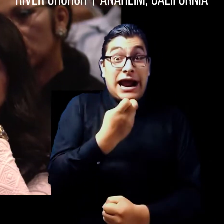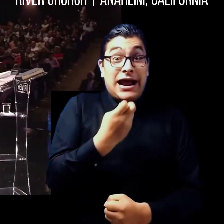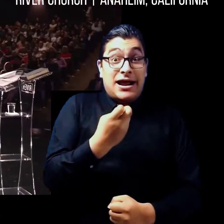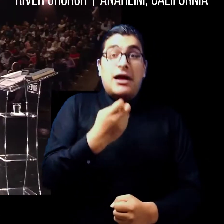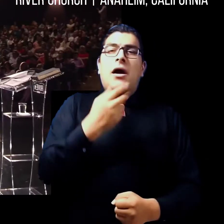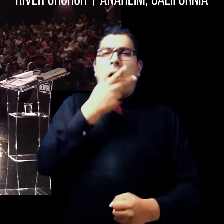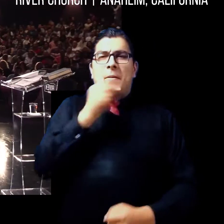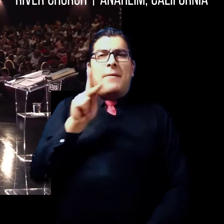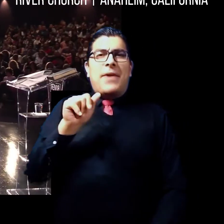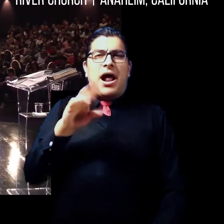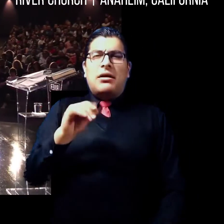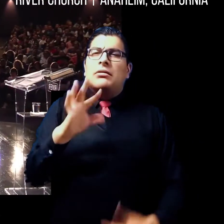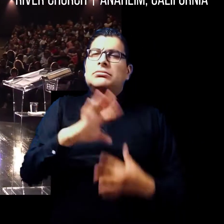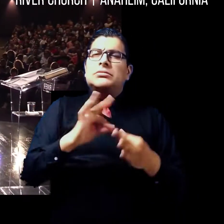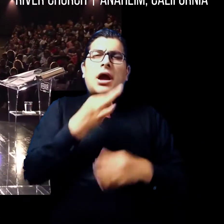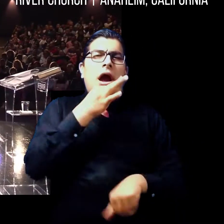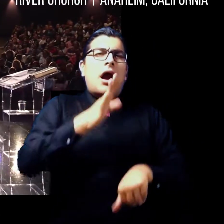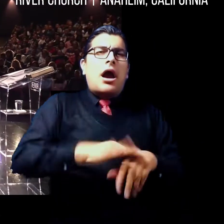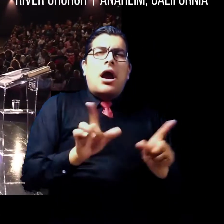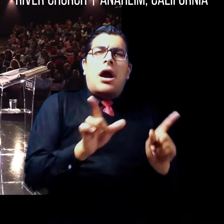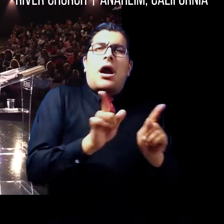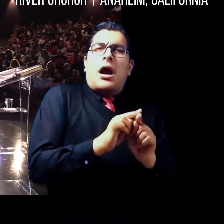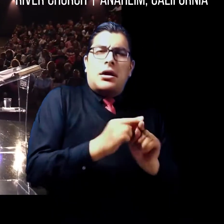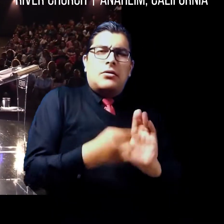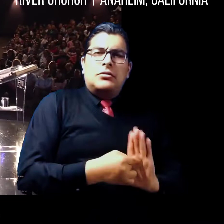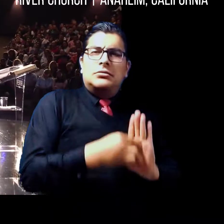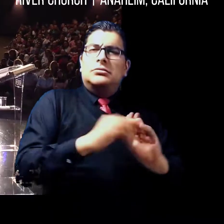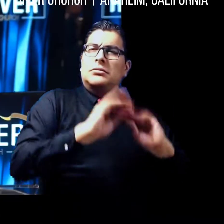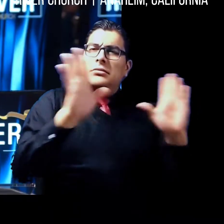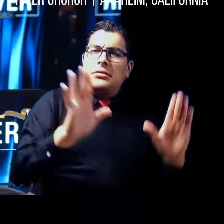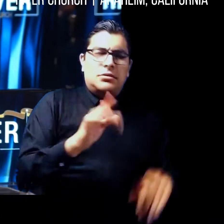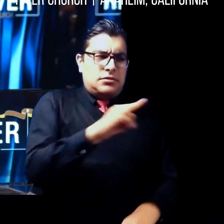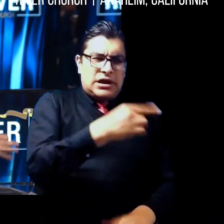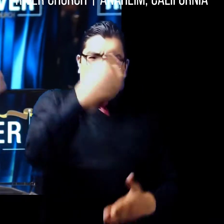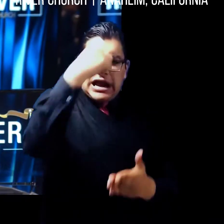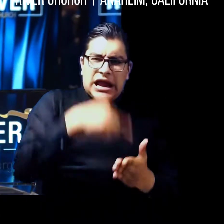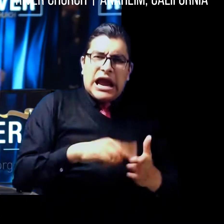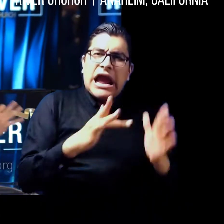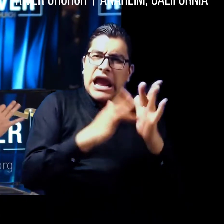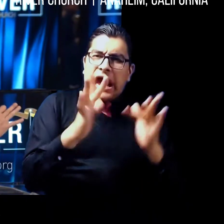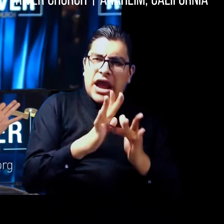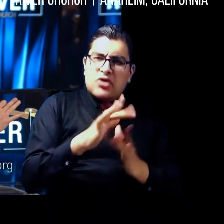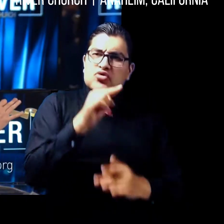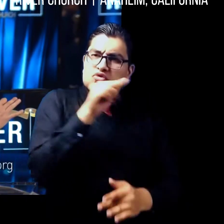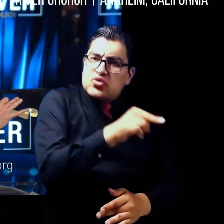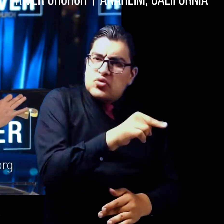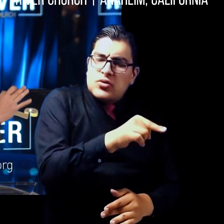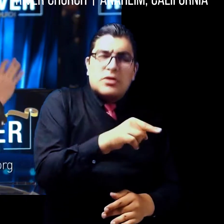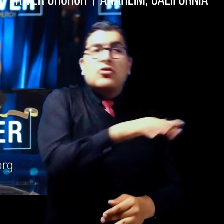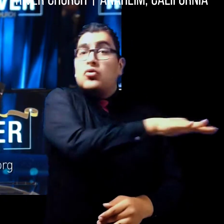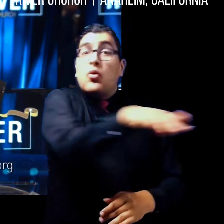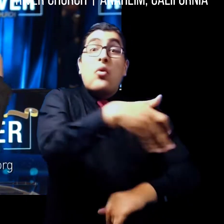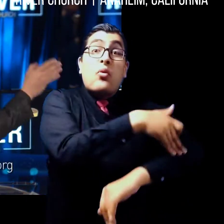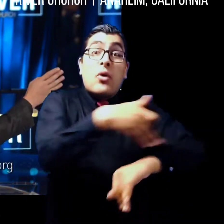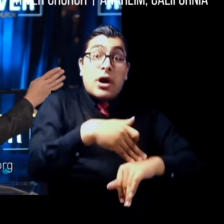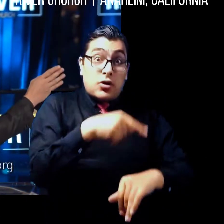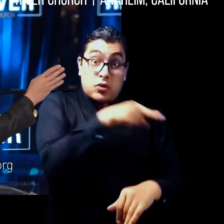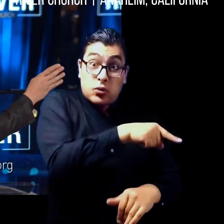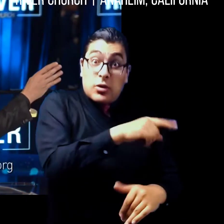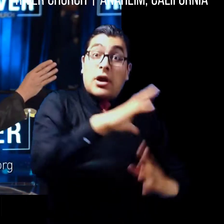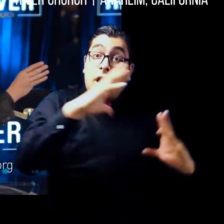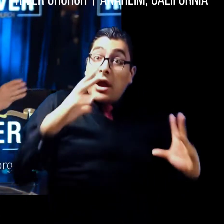Pablo responderá de una manera sencilla, escueta y explícita: cree en el Señor Jesucristo y serás salvo